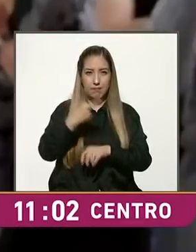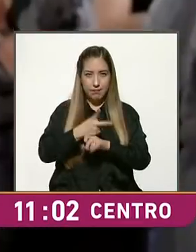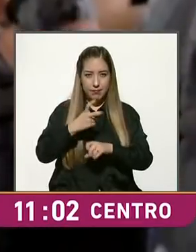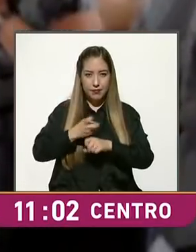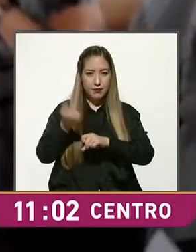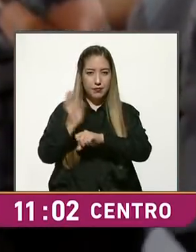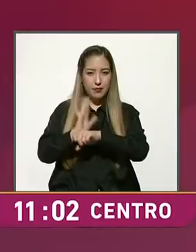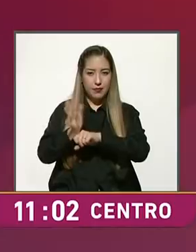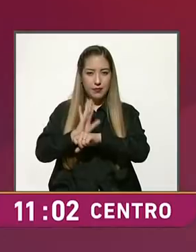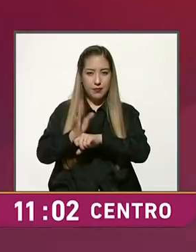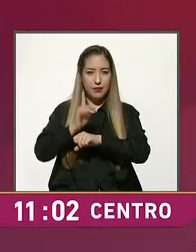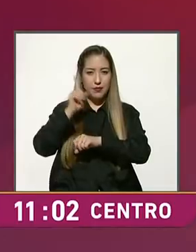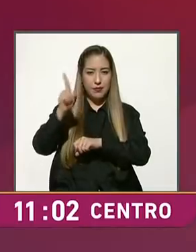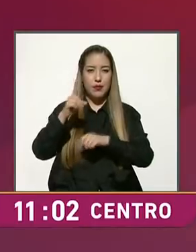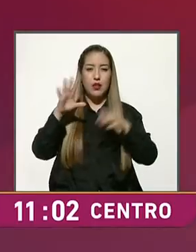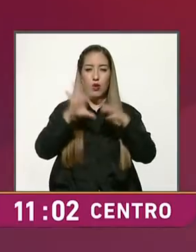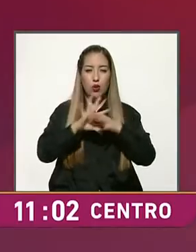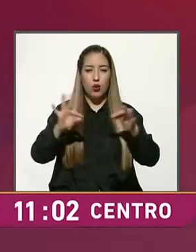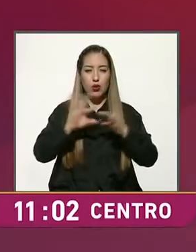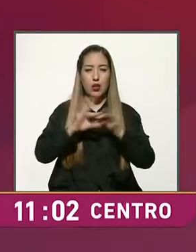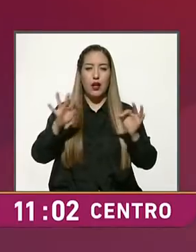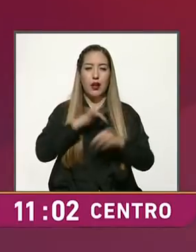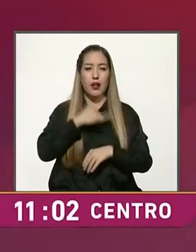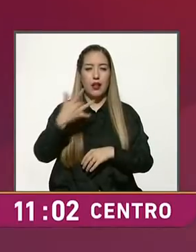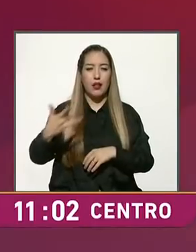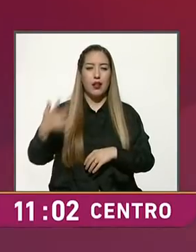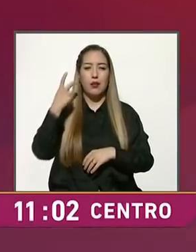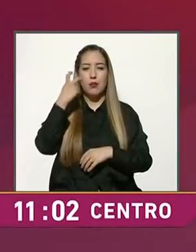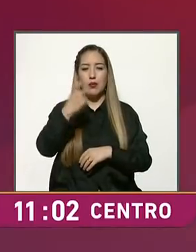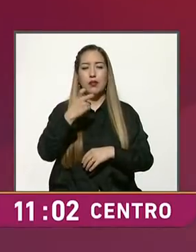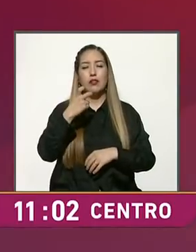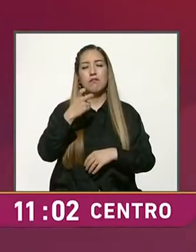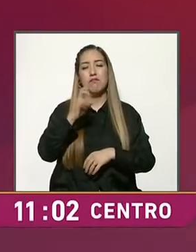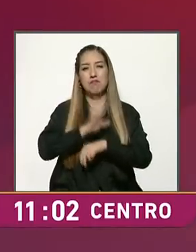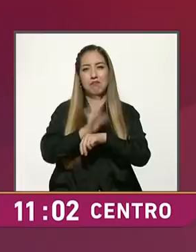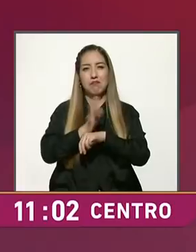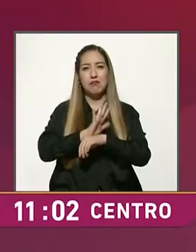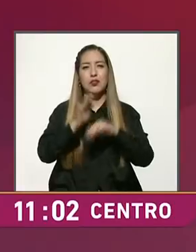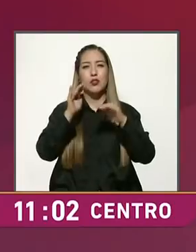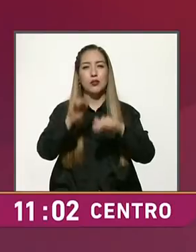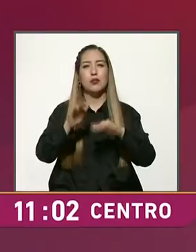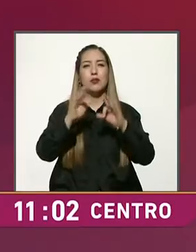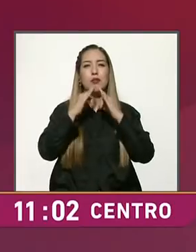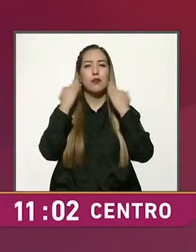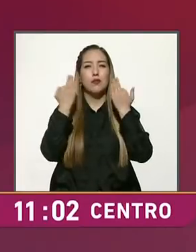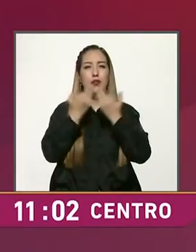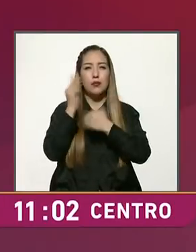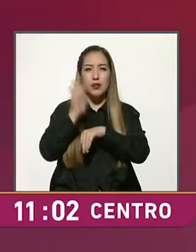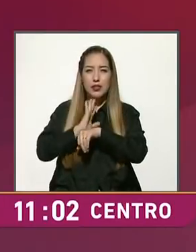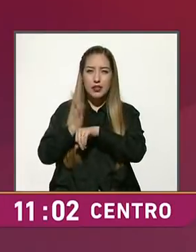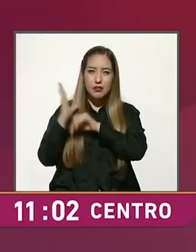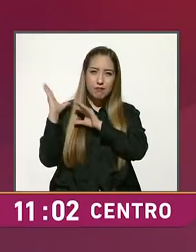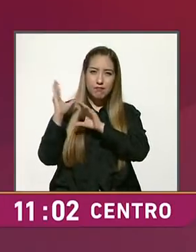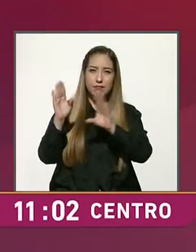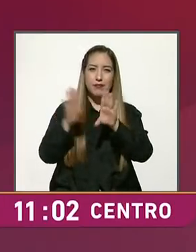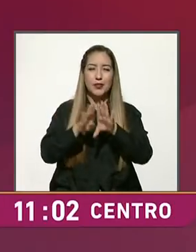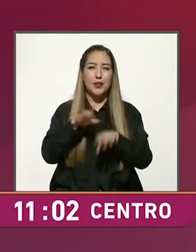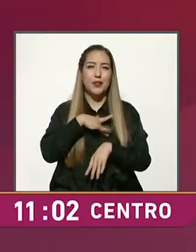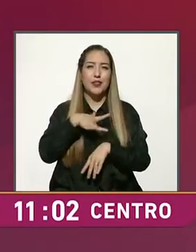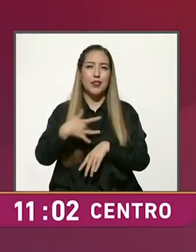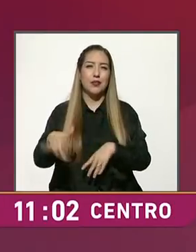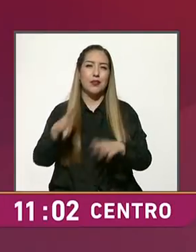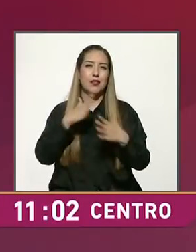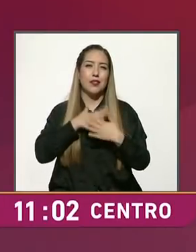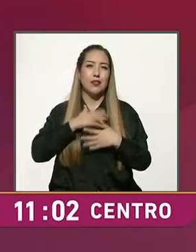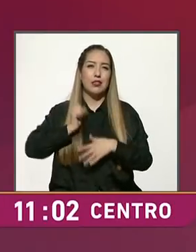cinta Contar el Amor del director Raúl Fuentes, una reflexión fílmica sobre la manera en la que el cine nos enseñó a vivir el amor romántico